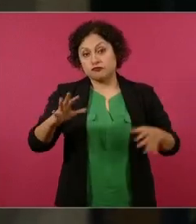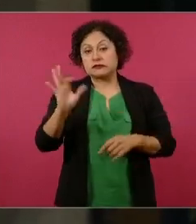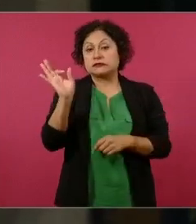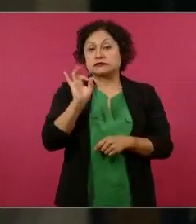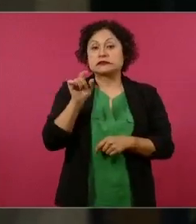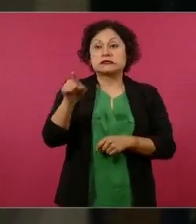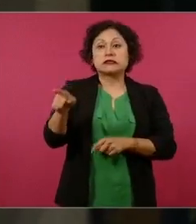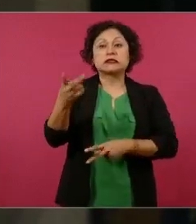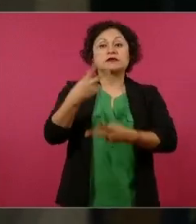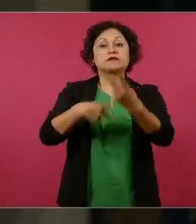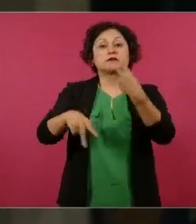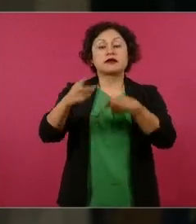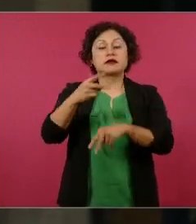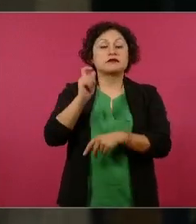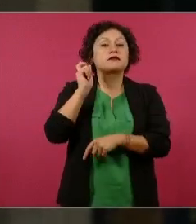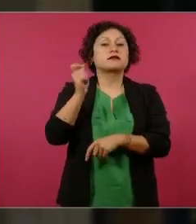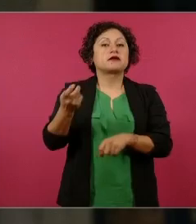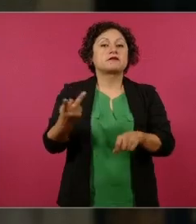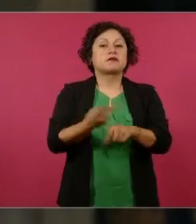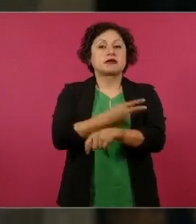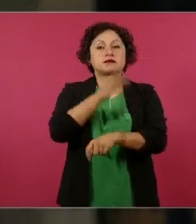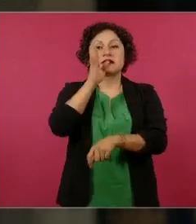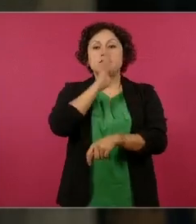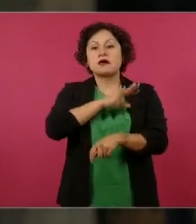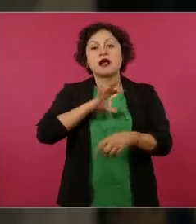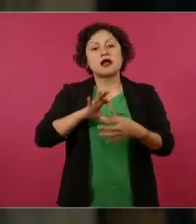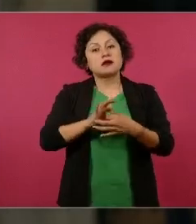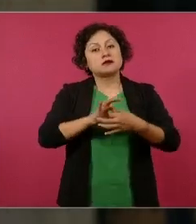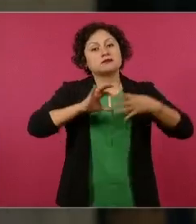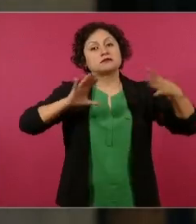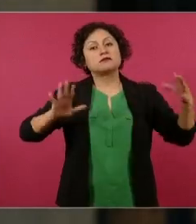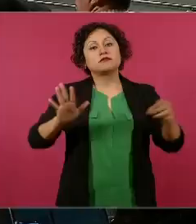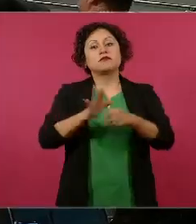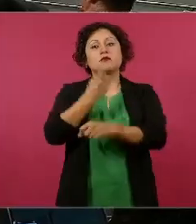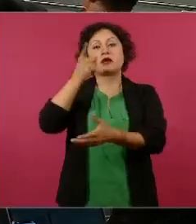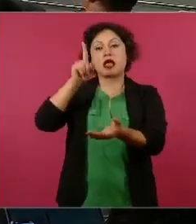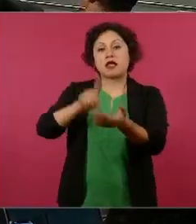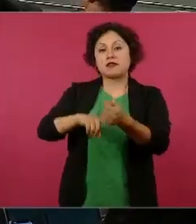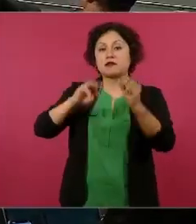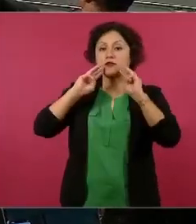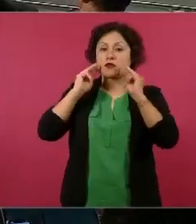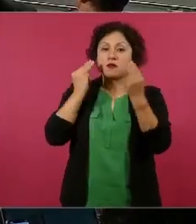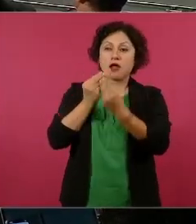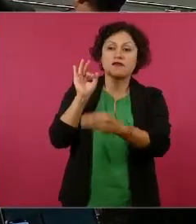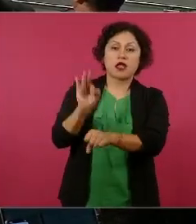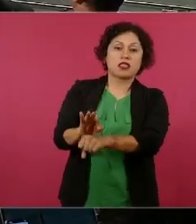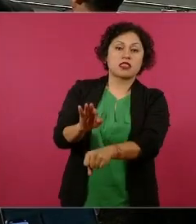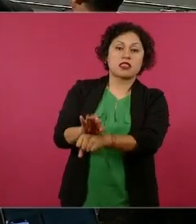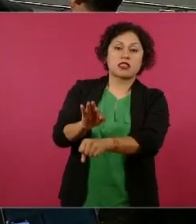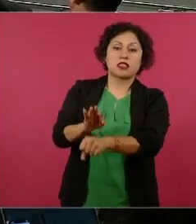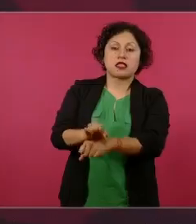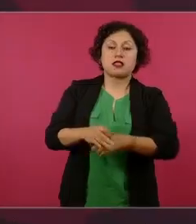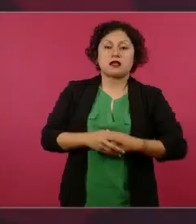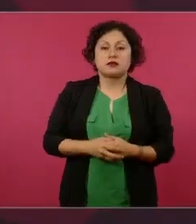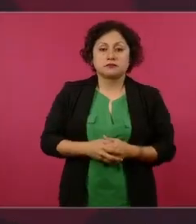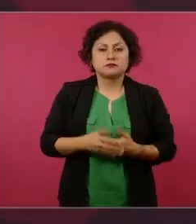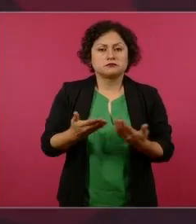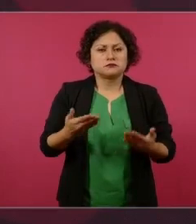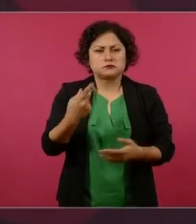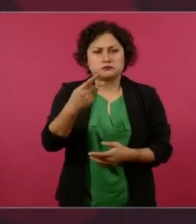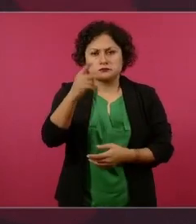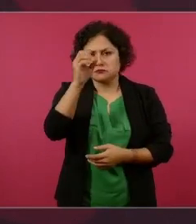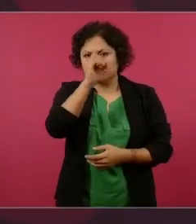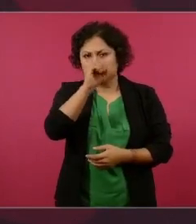relaciones, que solo beneficiarán a los carteles. ¿Qué piensa o qué le responde? Es natural que él opine